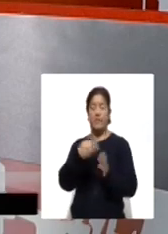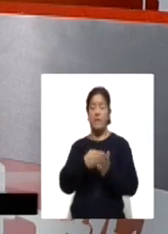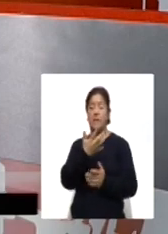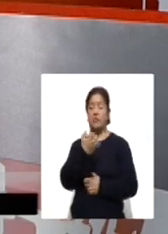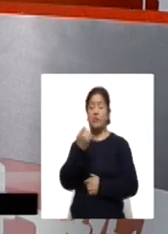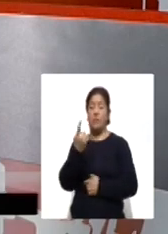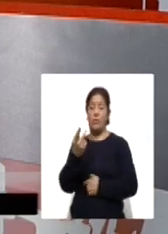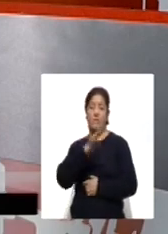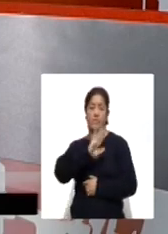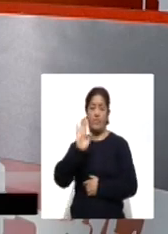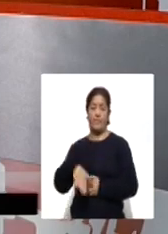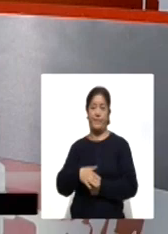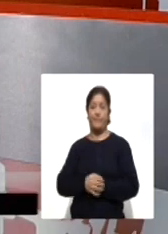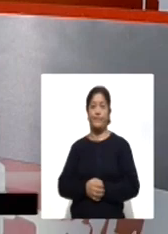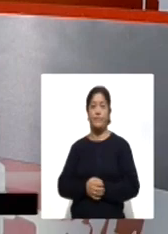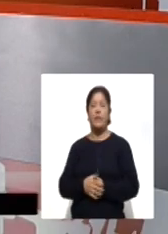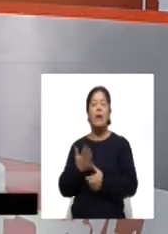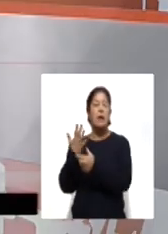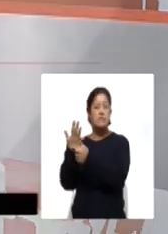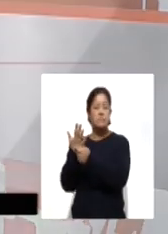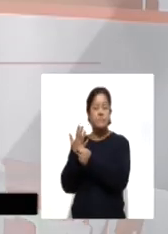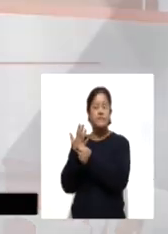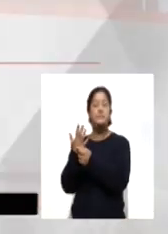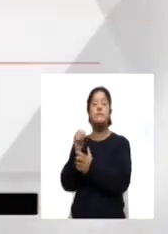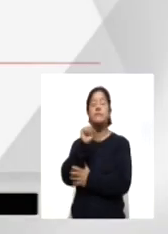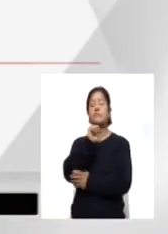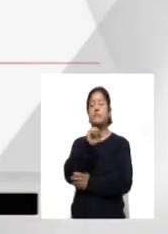fallecimiento. Veamos el reporte diario.